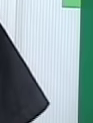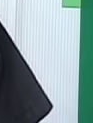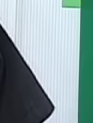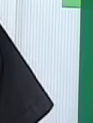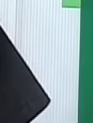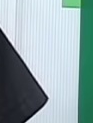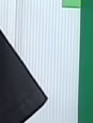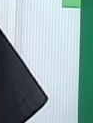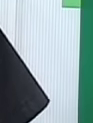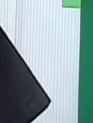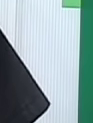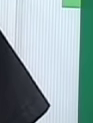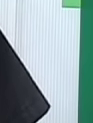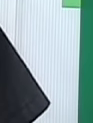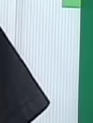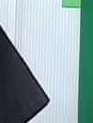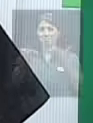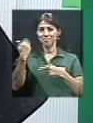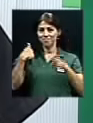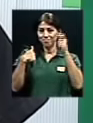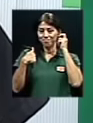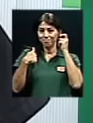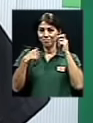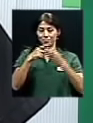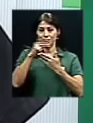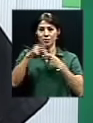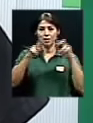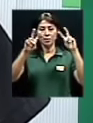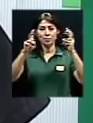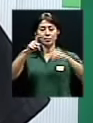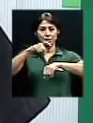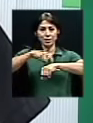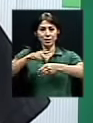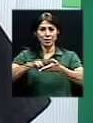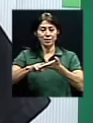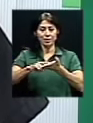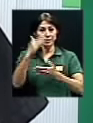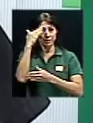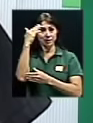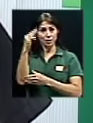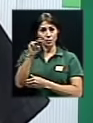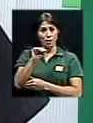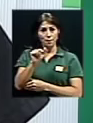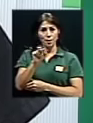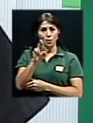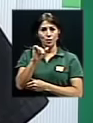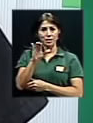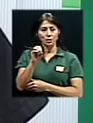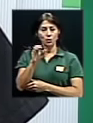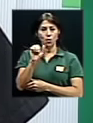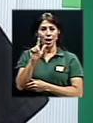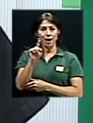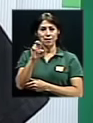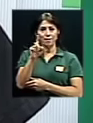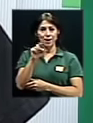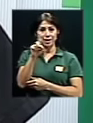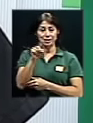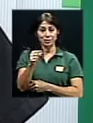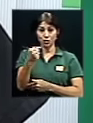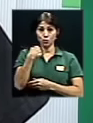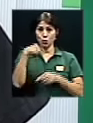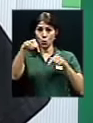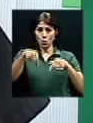Hola, ¿qué tal? Bienvenidas y bienvenidos a Era Verde. Les saluda Mauricio Álvarez. Hoy los voy a acompañar como presentador.